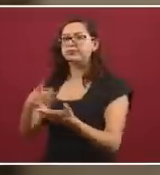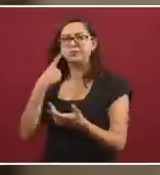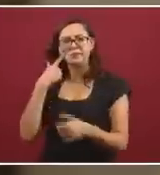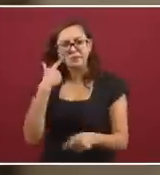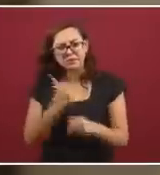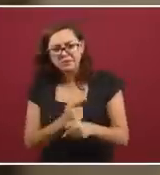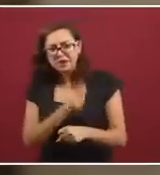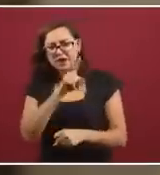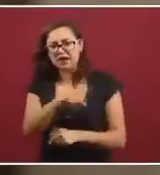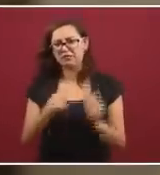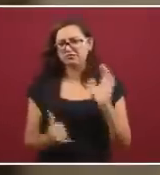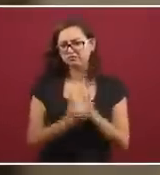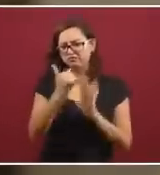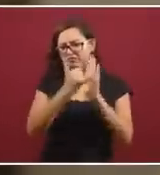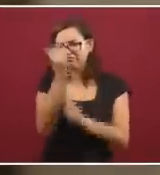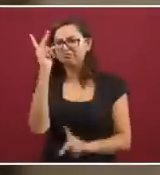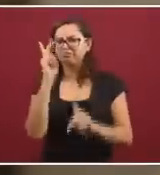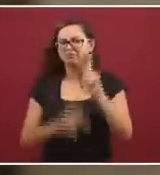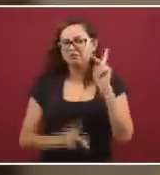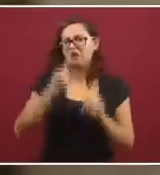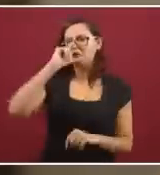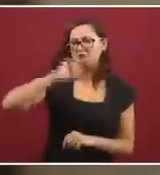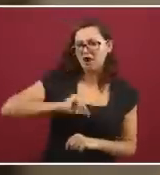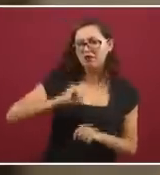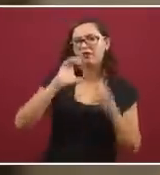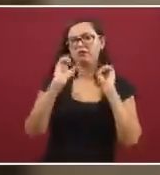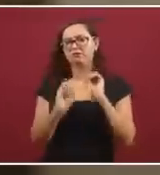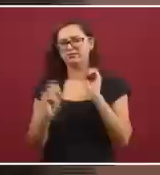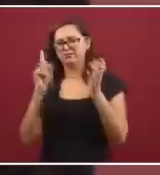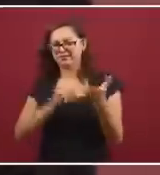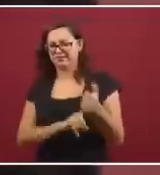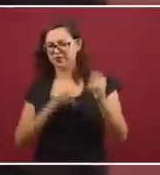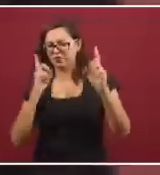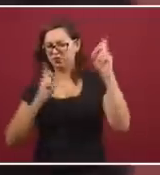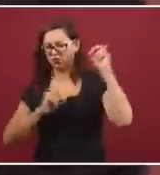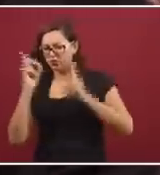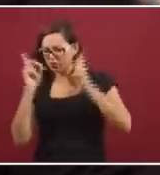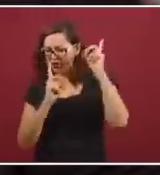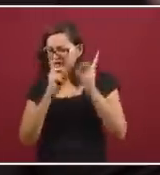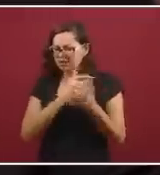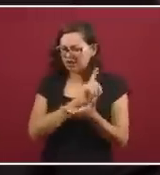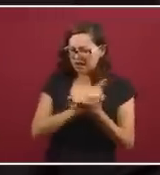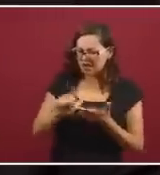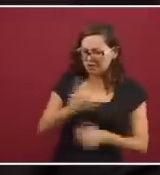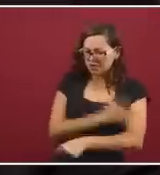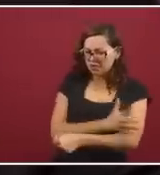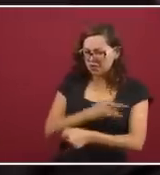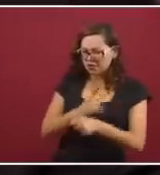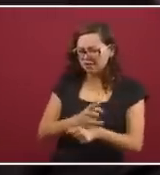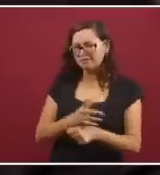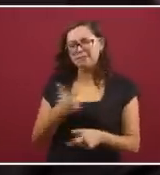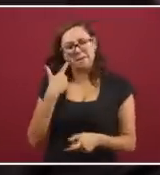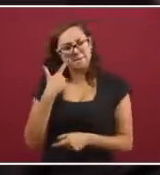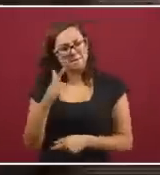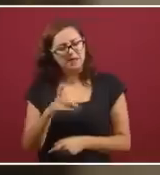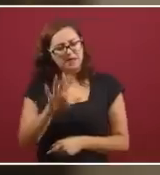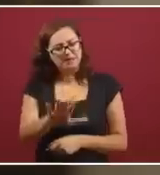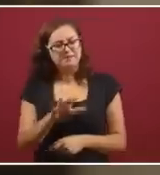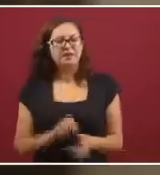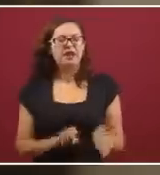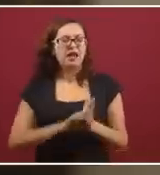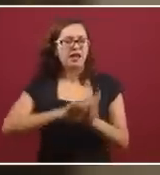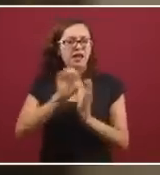suspicacias cuál sería su comentario sobre lo siguiente la semana pasada estuve en monterrey y el clamor de la gente